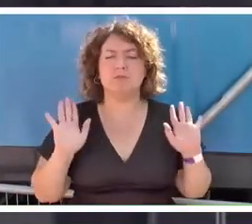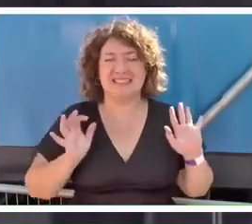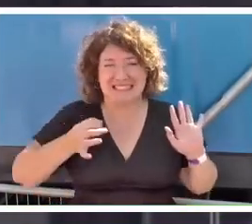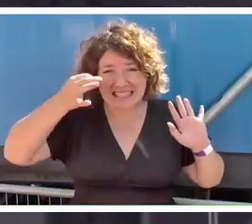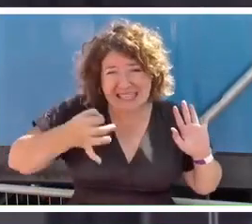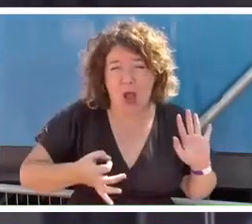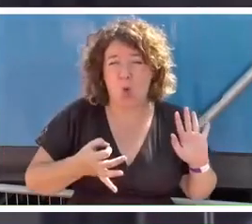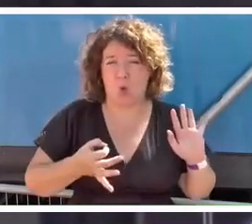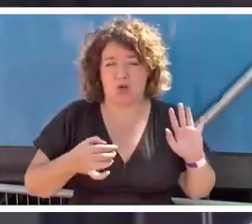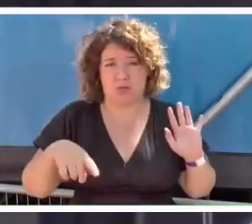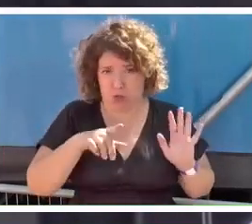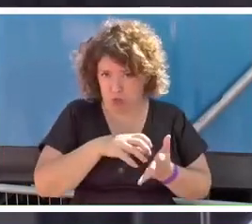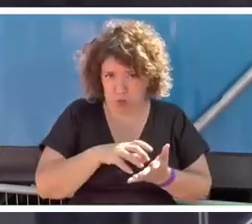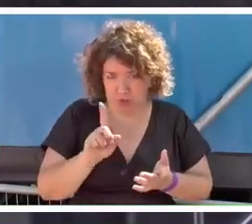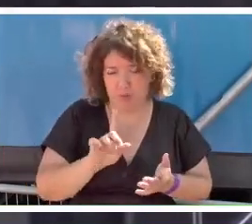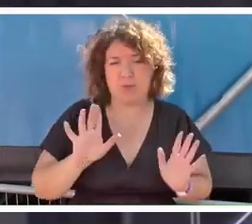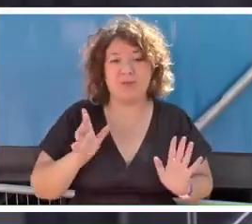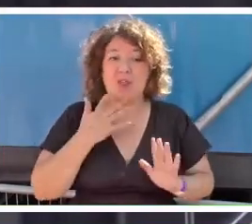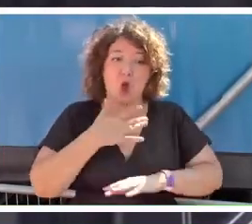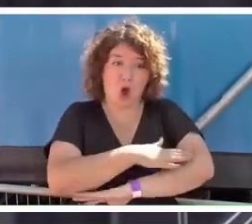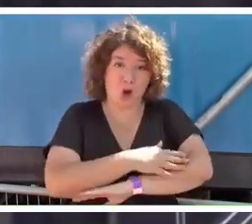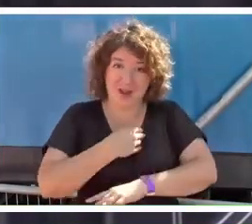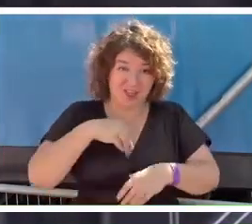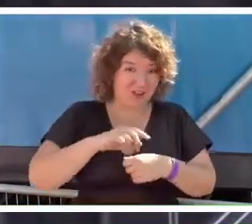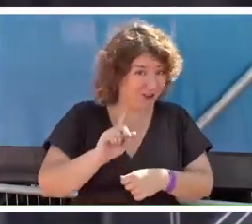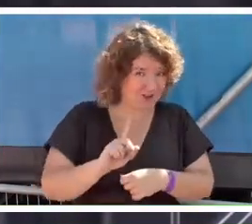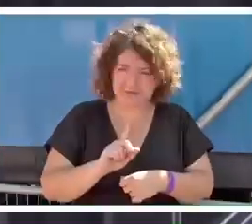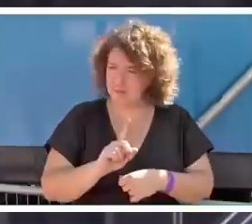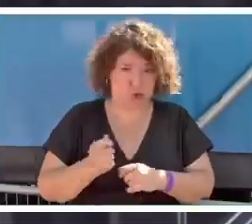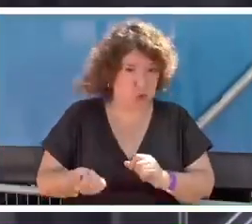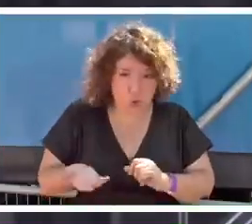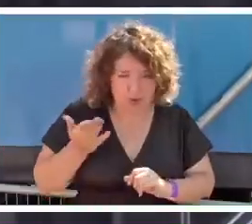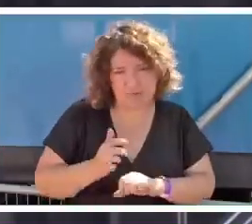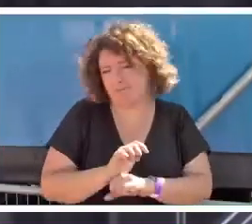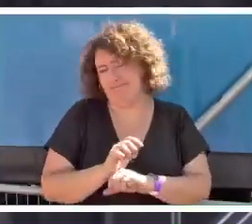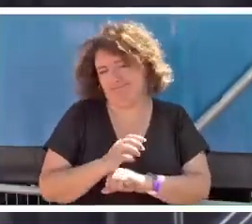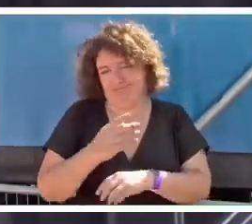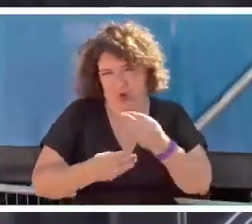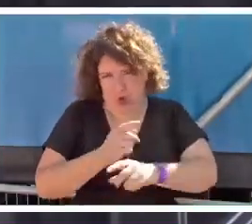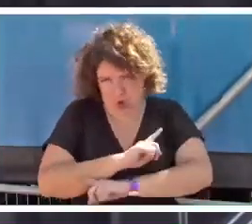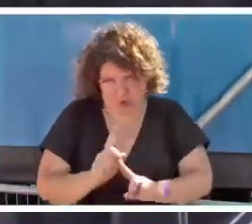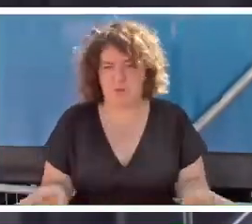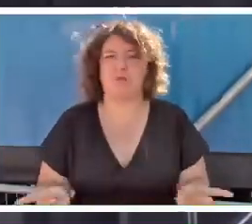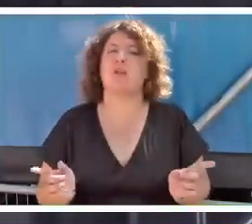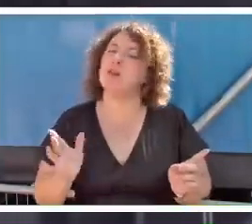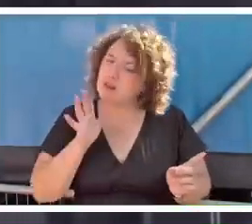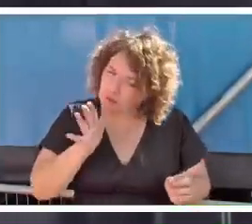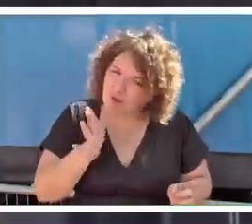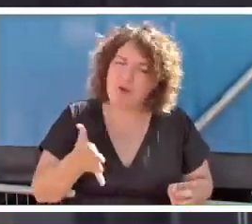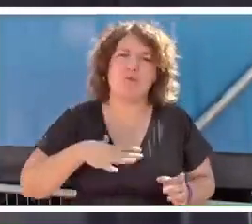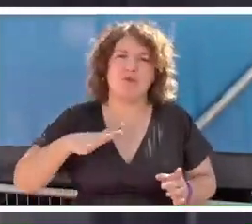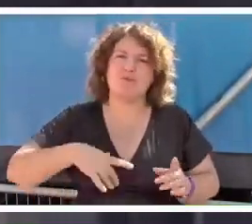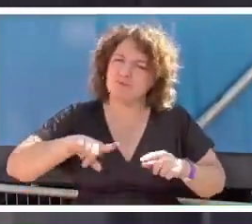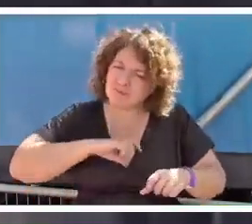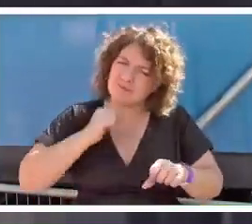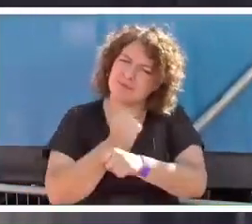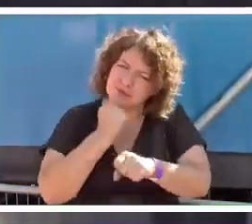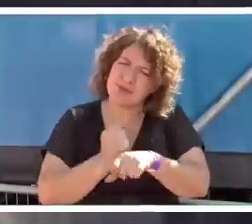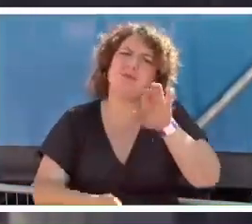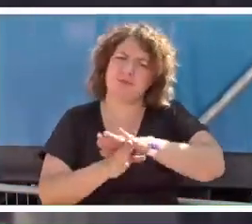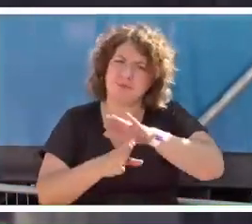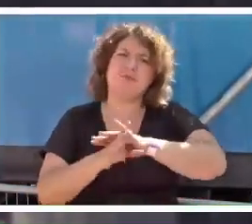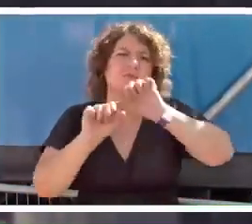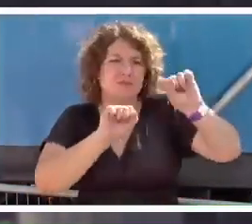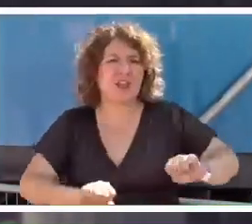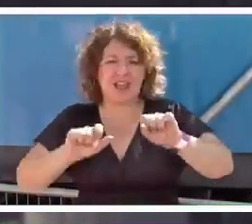seguramente, si no estuviéramos en el Gobierno, no se hubiera hecho. Así que sigamos trabajando para